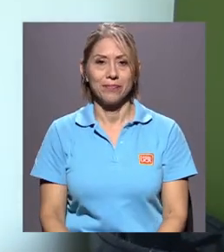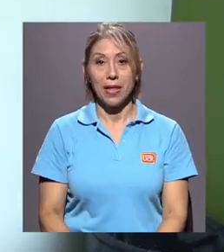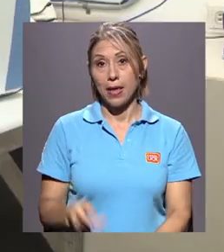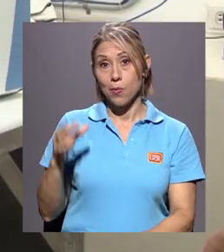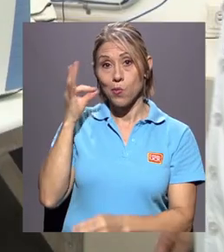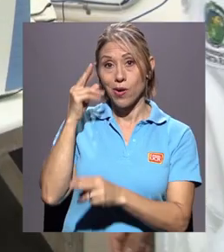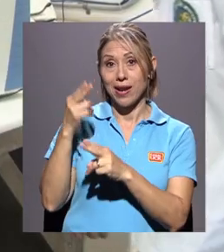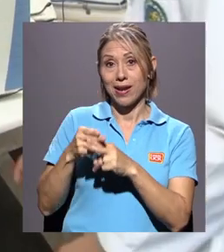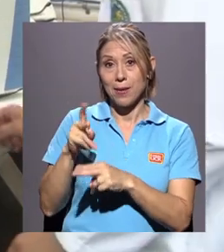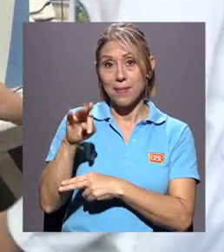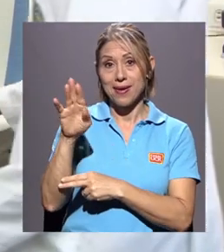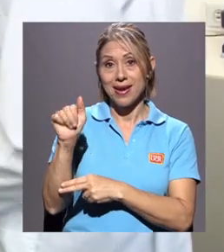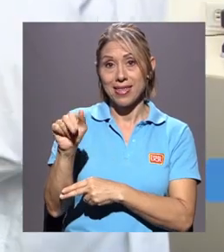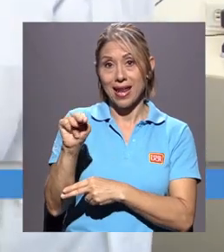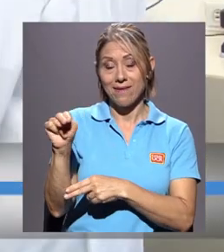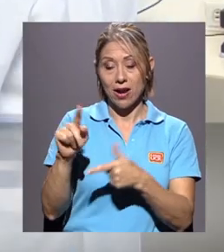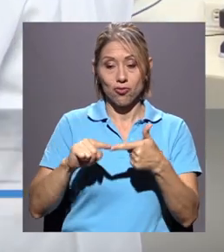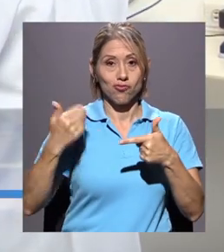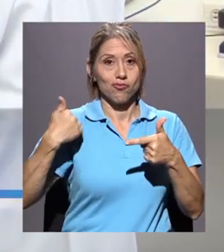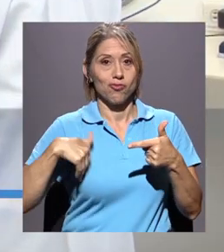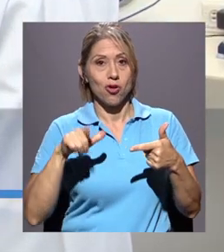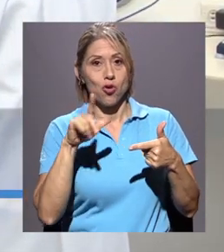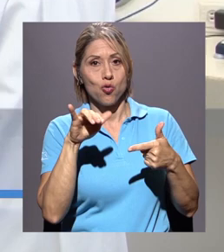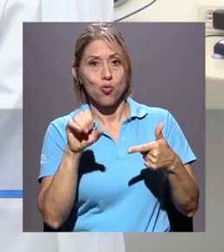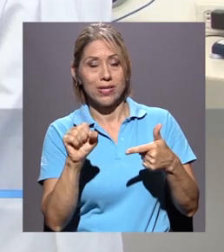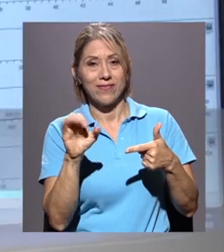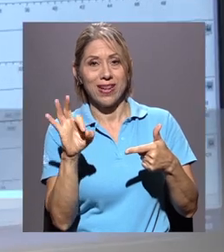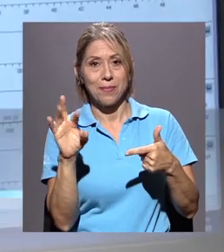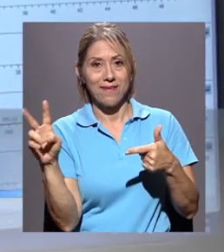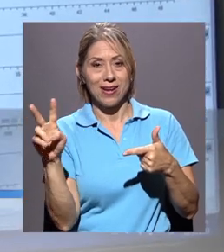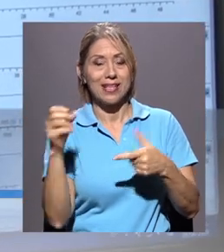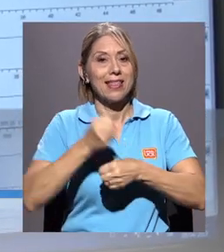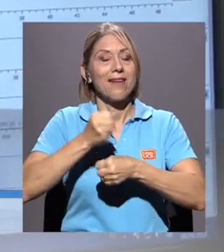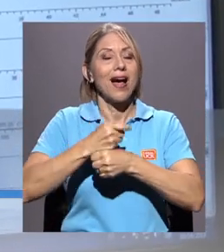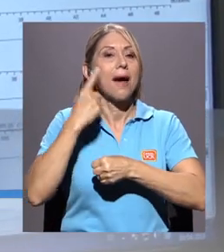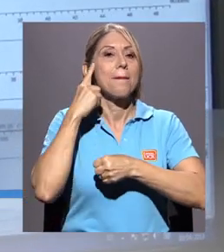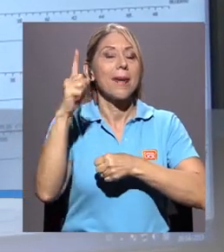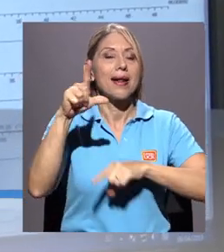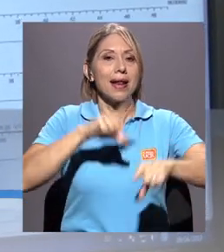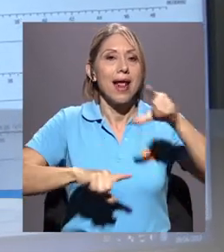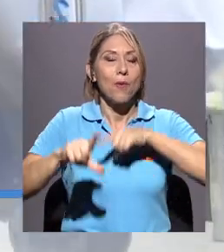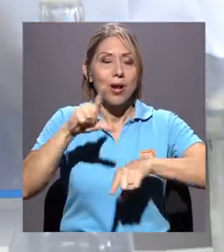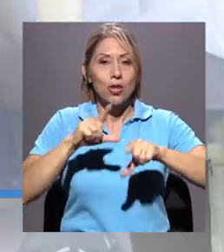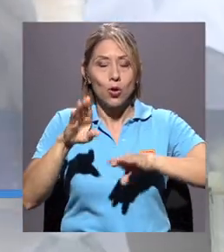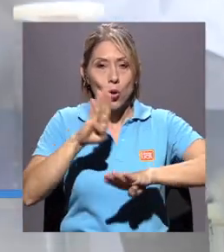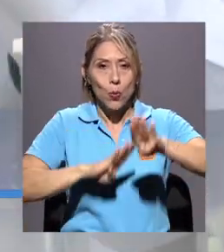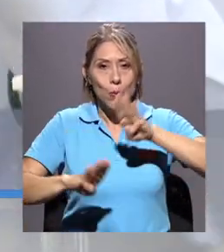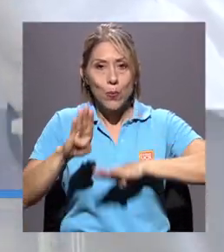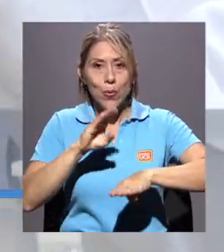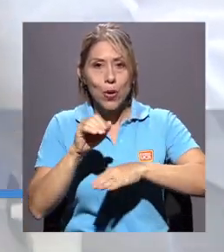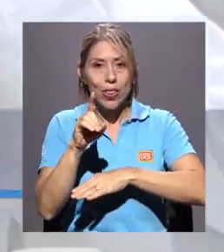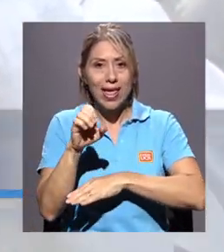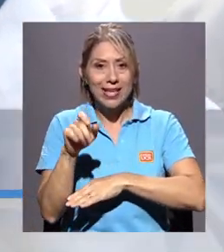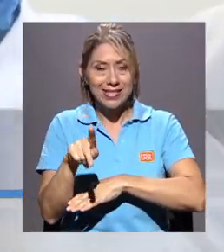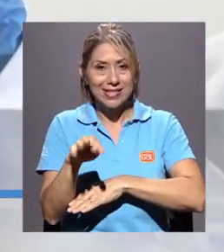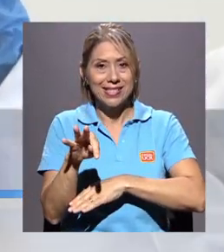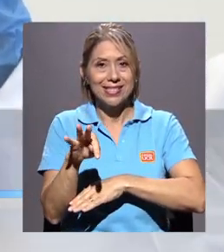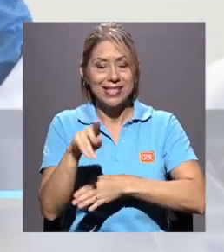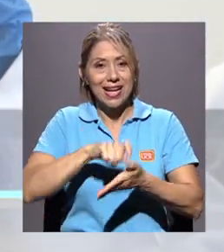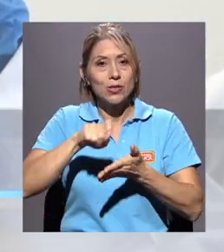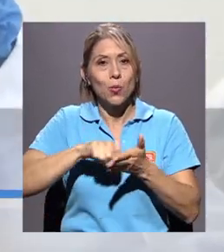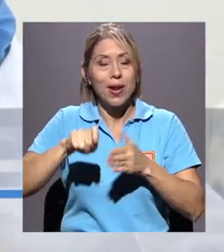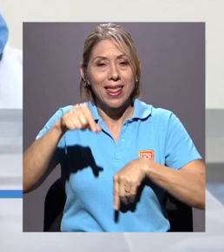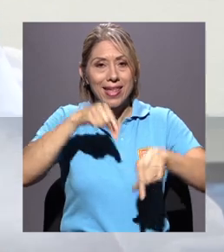Mirta Navarro y Luis Felipe Vargas trabajan para el Laboratorio Biodes de la Escuela de Química de la Universidad de Costa Rica, el cual